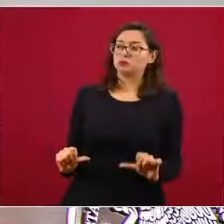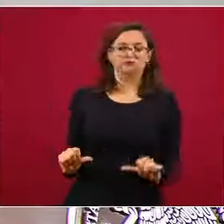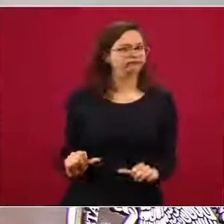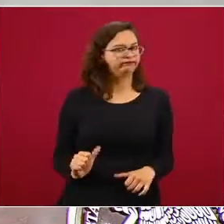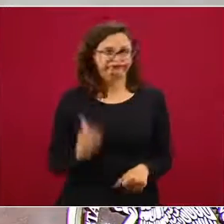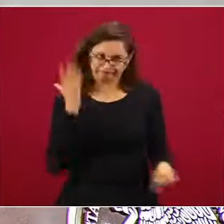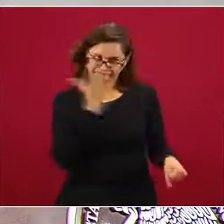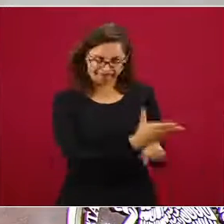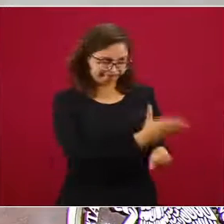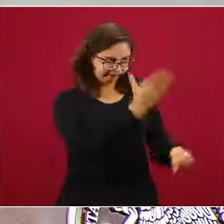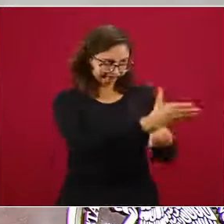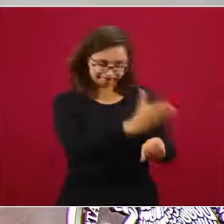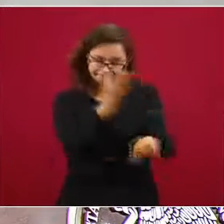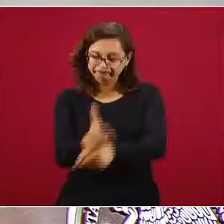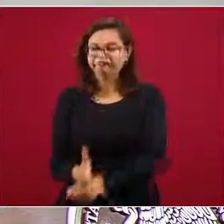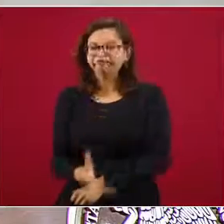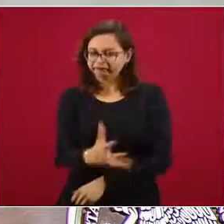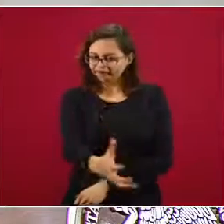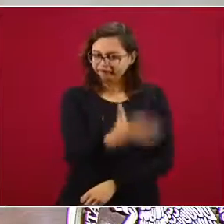y